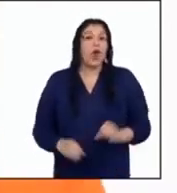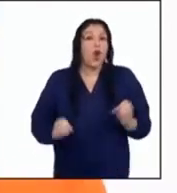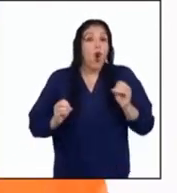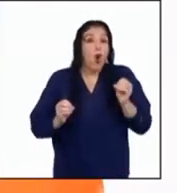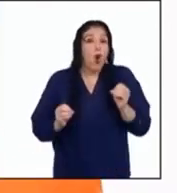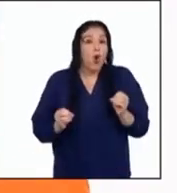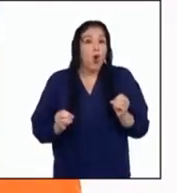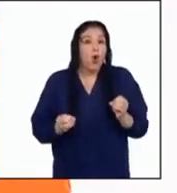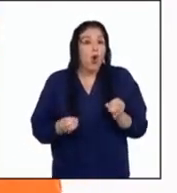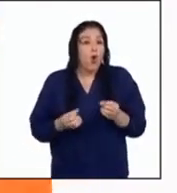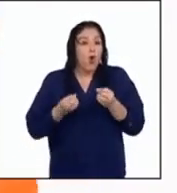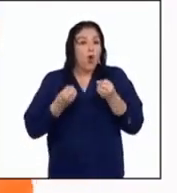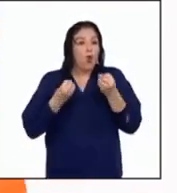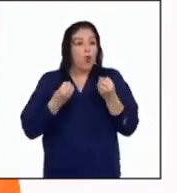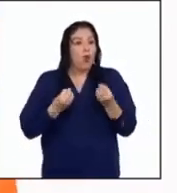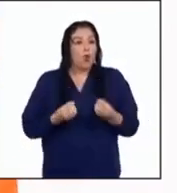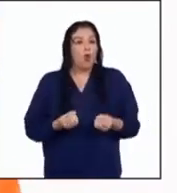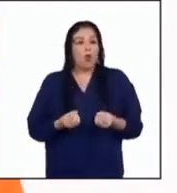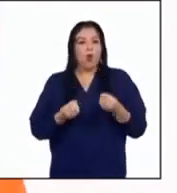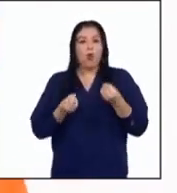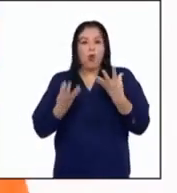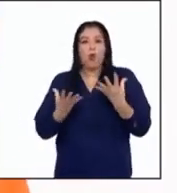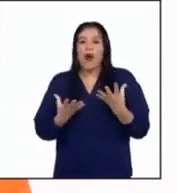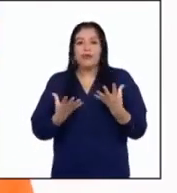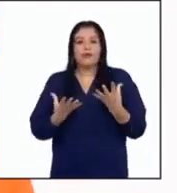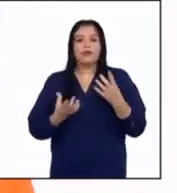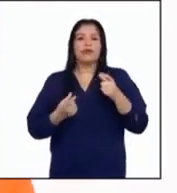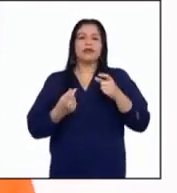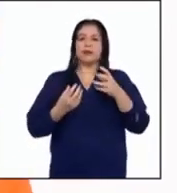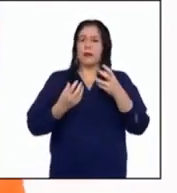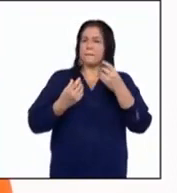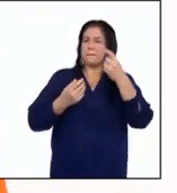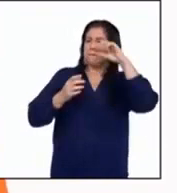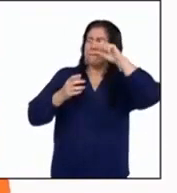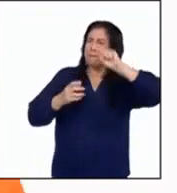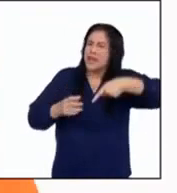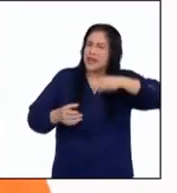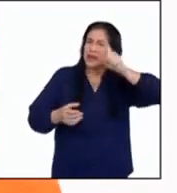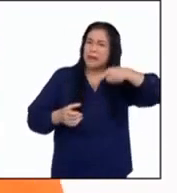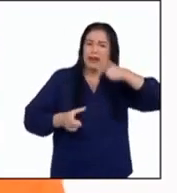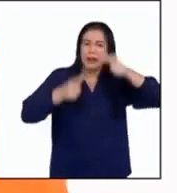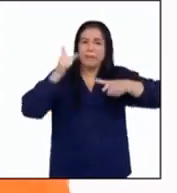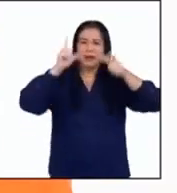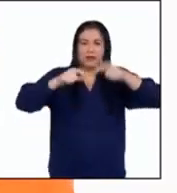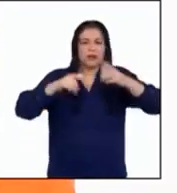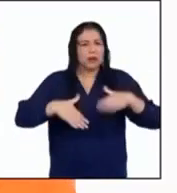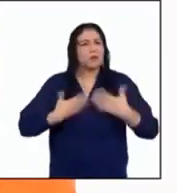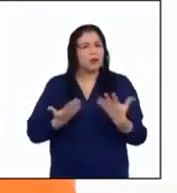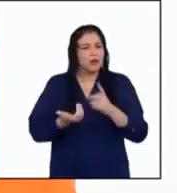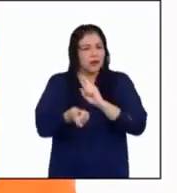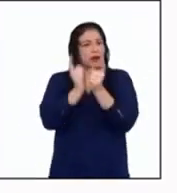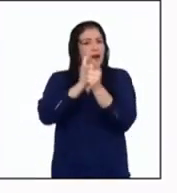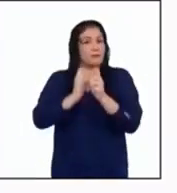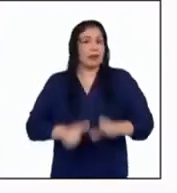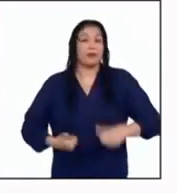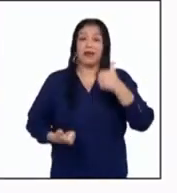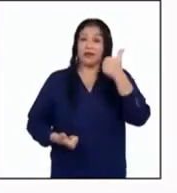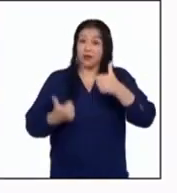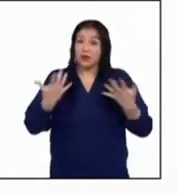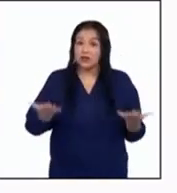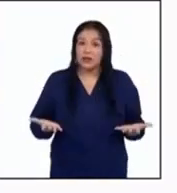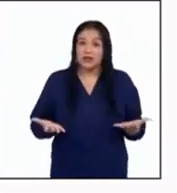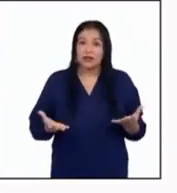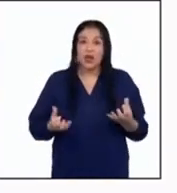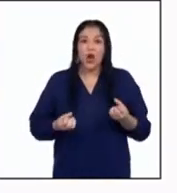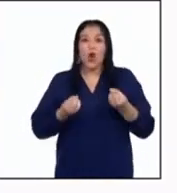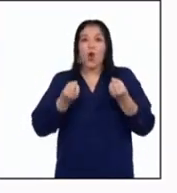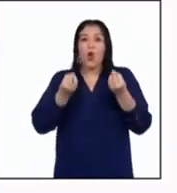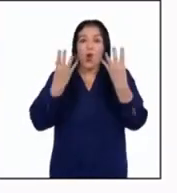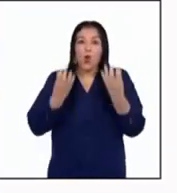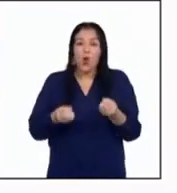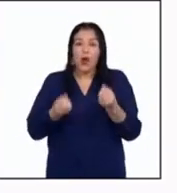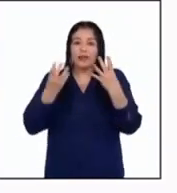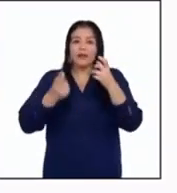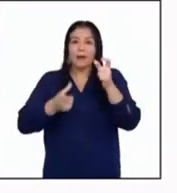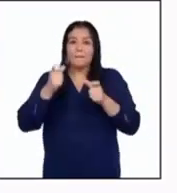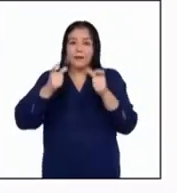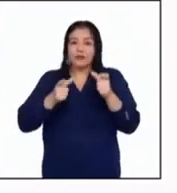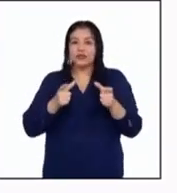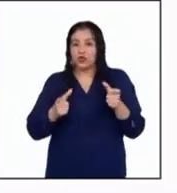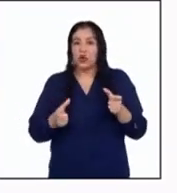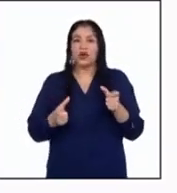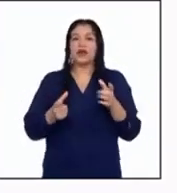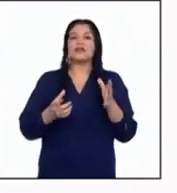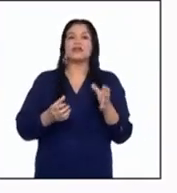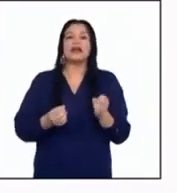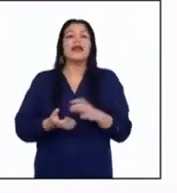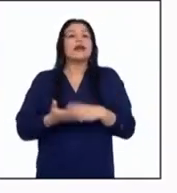¿O cuántas decenas de miles de agentes de cambio se formarían? ¿Cuántas personas se convertirían